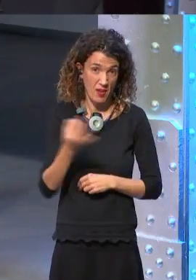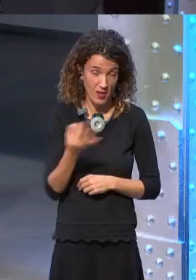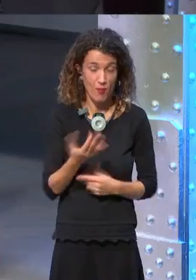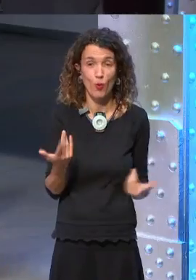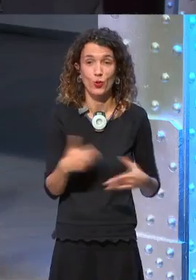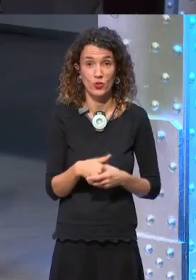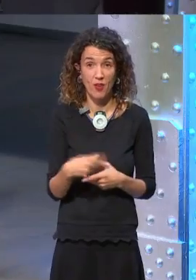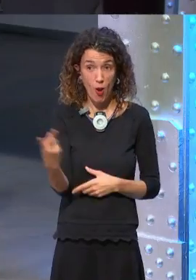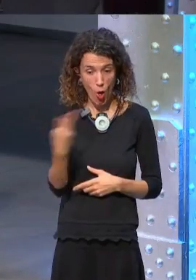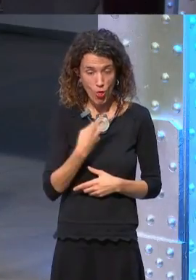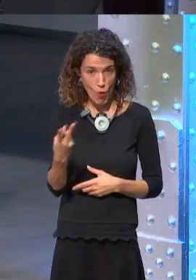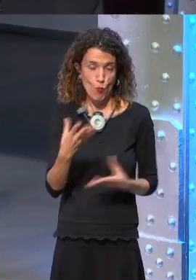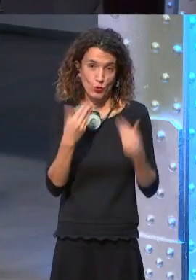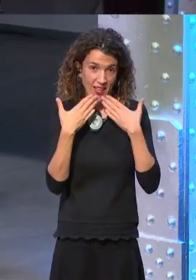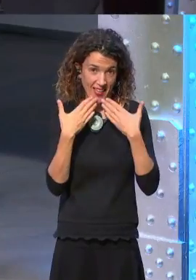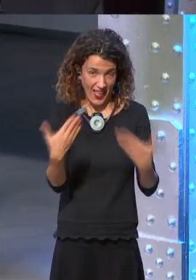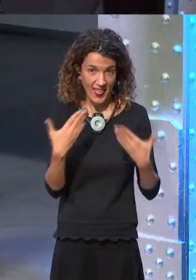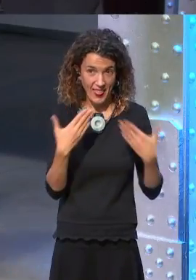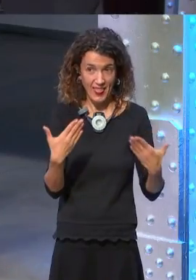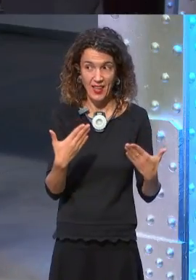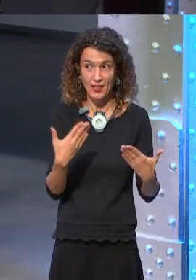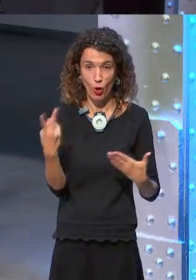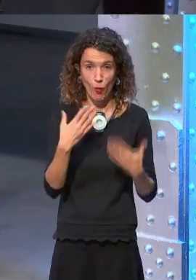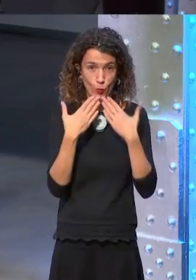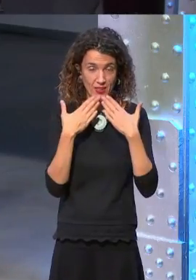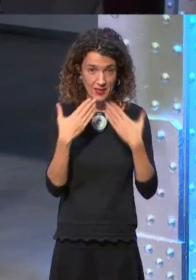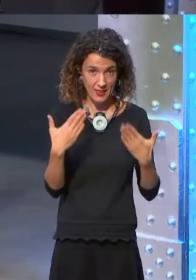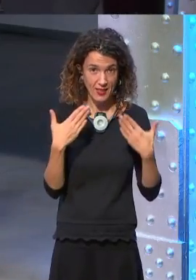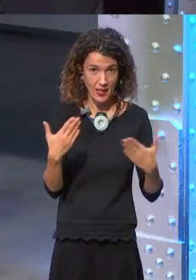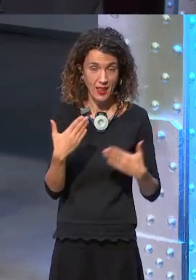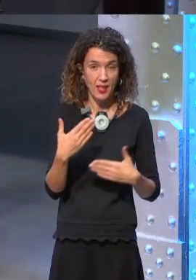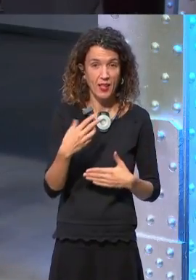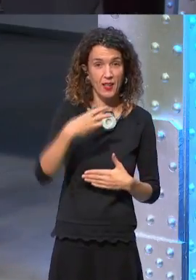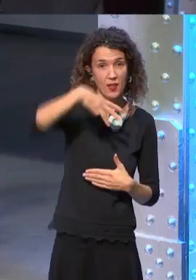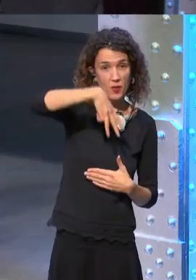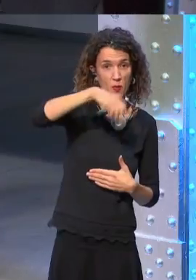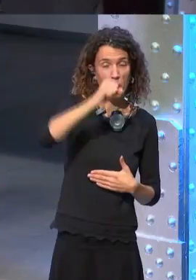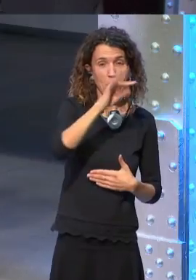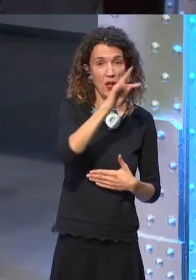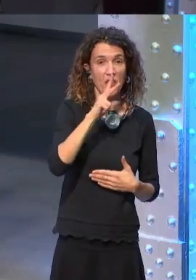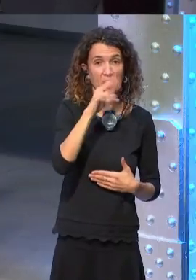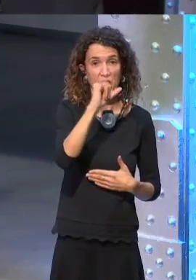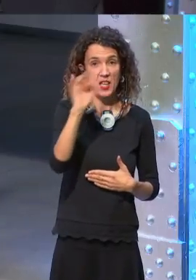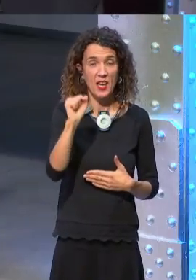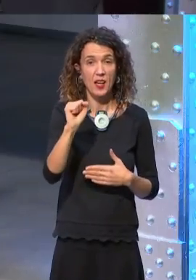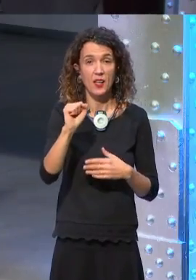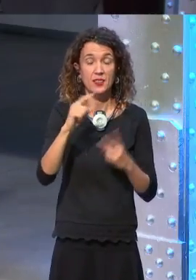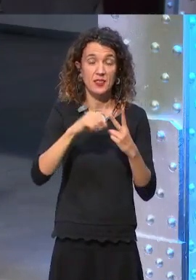Matías and Amélie, it's been wonderful listening to you. Muchas gracias, Matías y